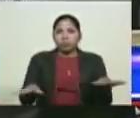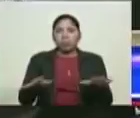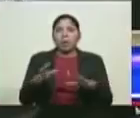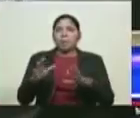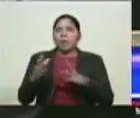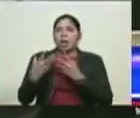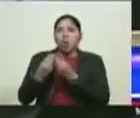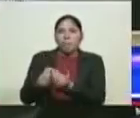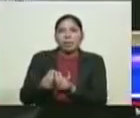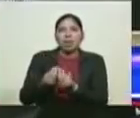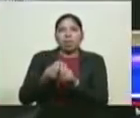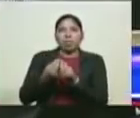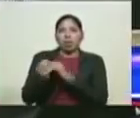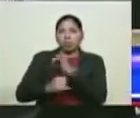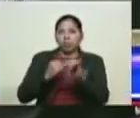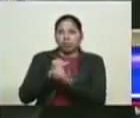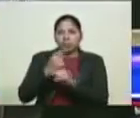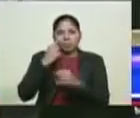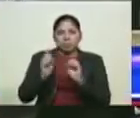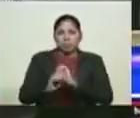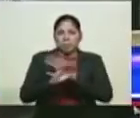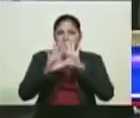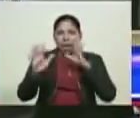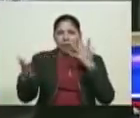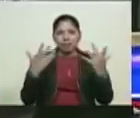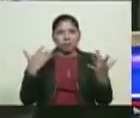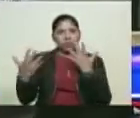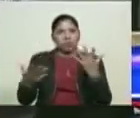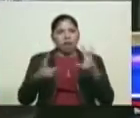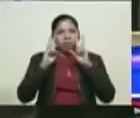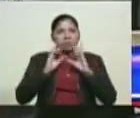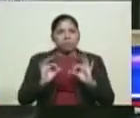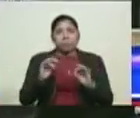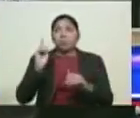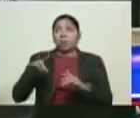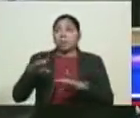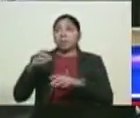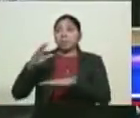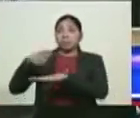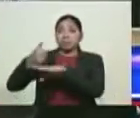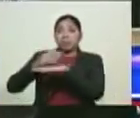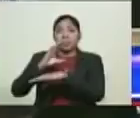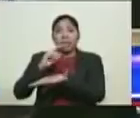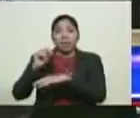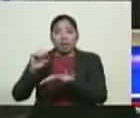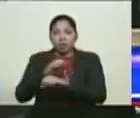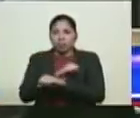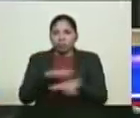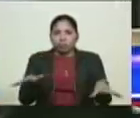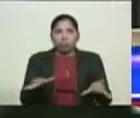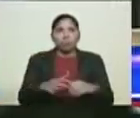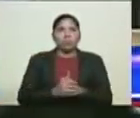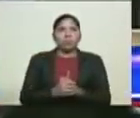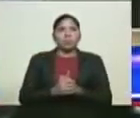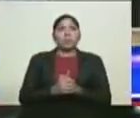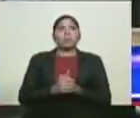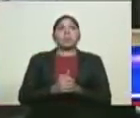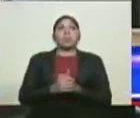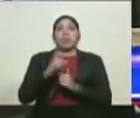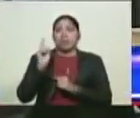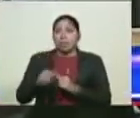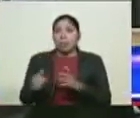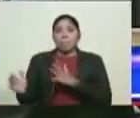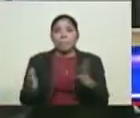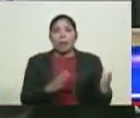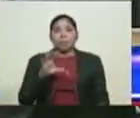lados, transparencia. El Consejo Nacional Electoral desplegado, el Plan República